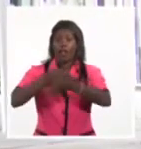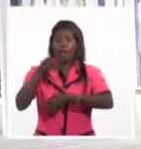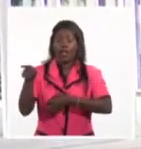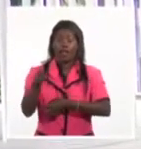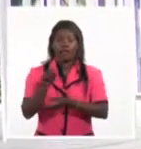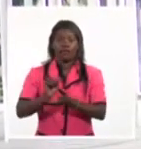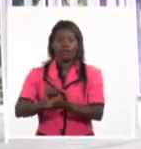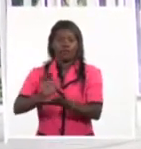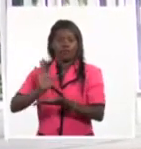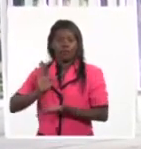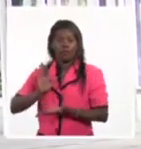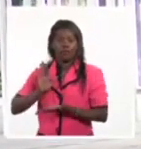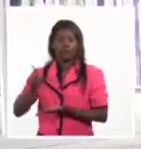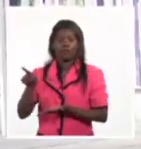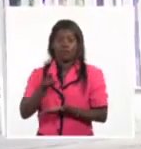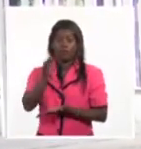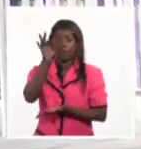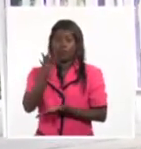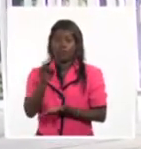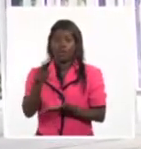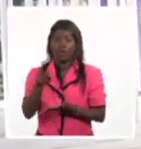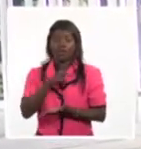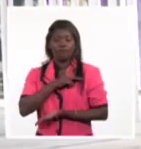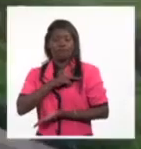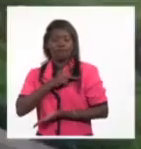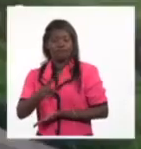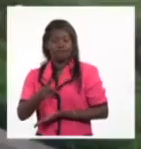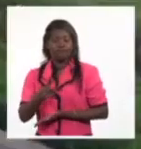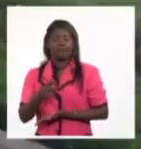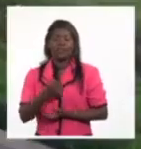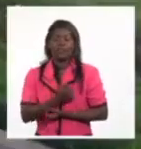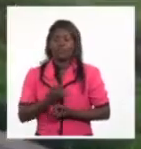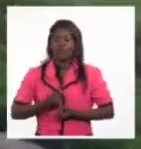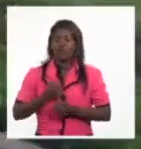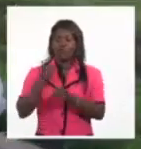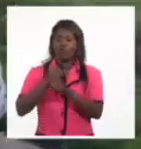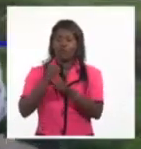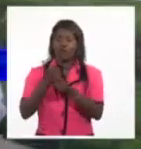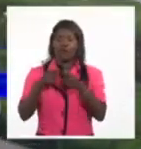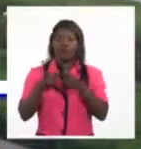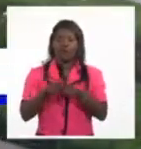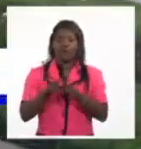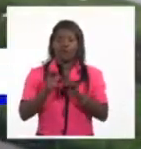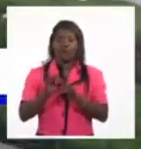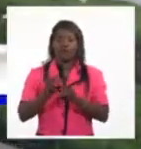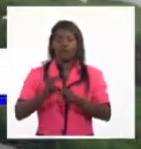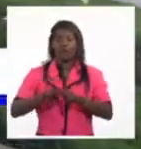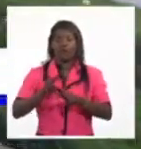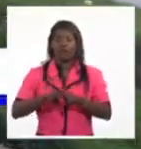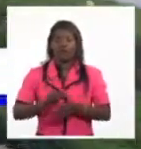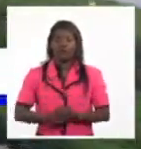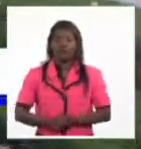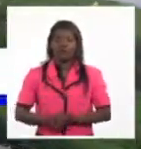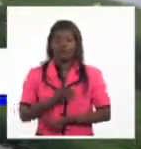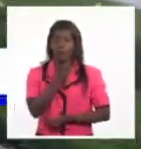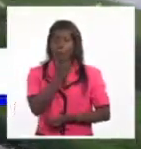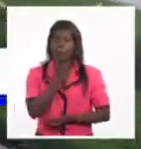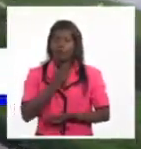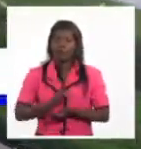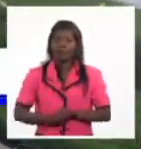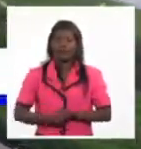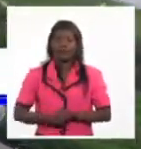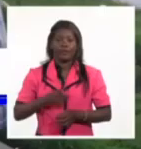en su momento también recibieron el gesto solidario del país. Contamos con varios grupos de trabajo, son 4